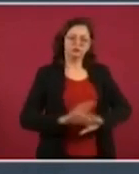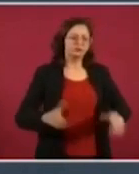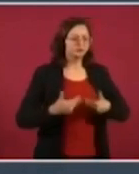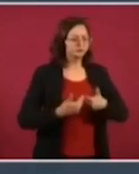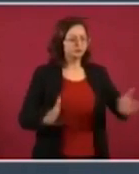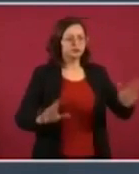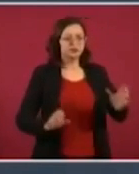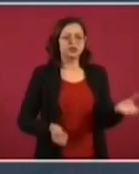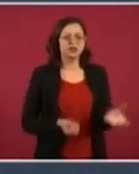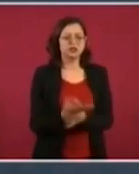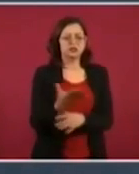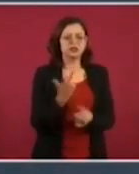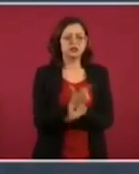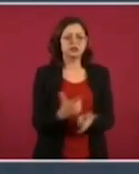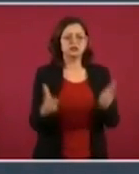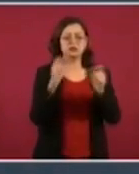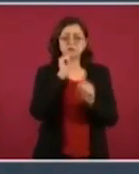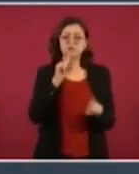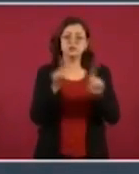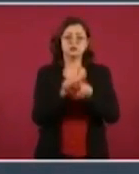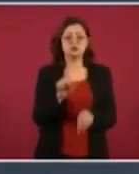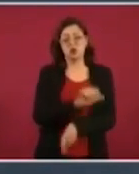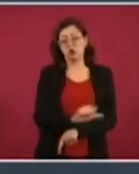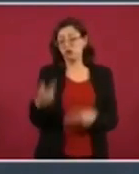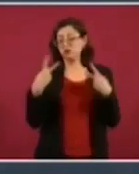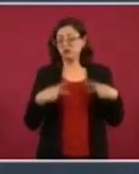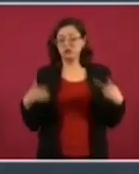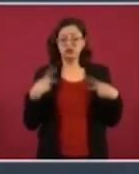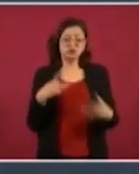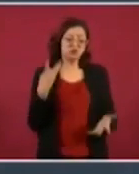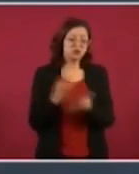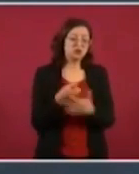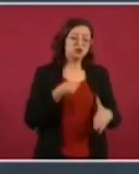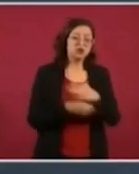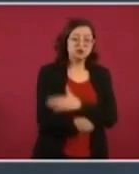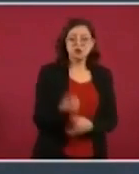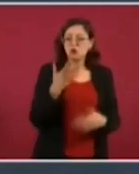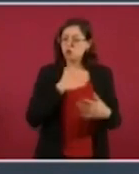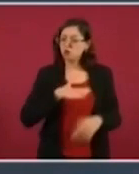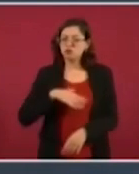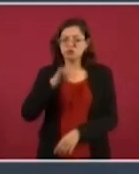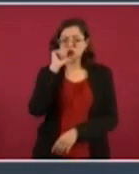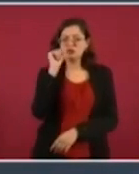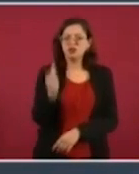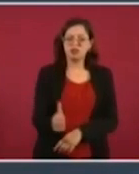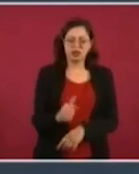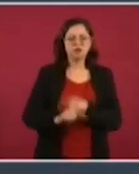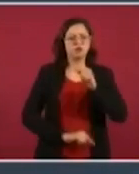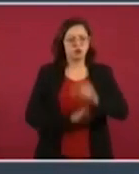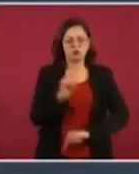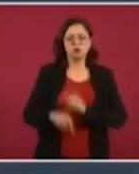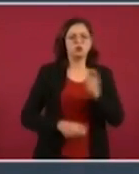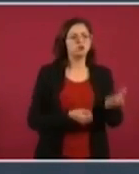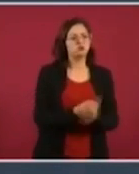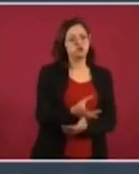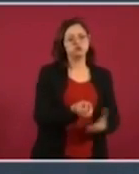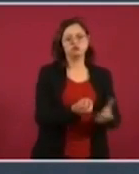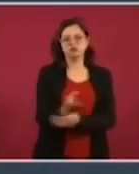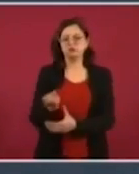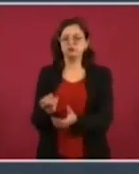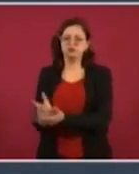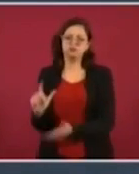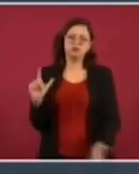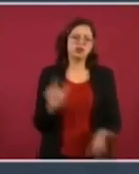aún están en prisión injustamente, con apego a la legalidad